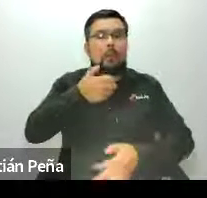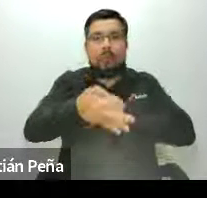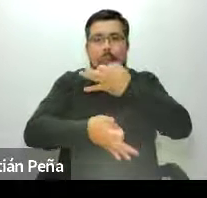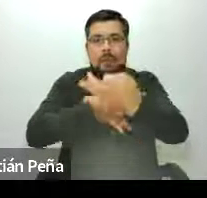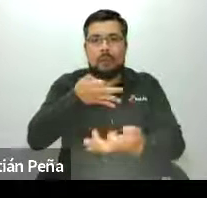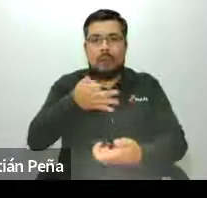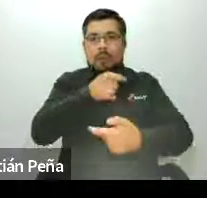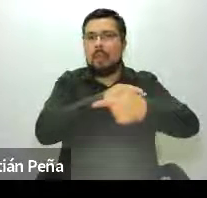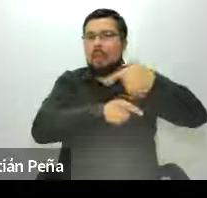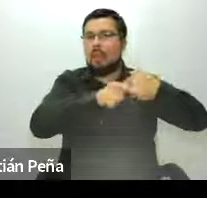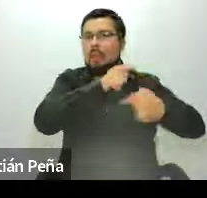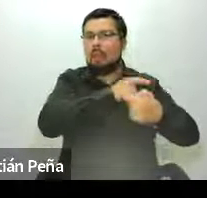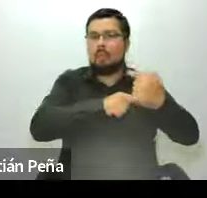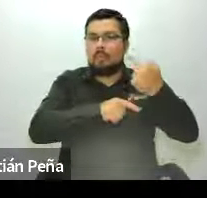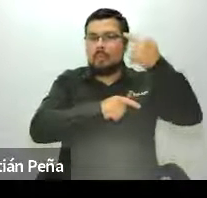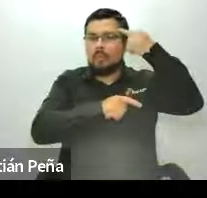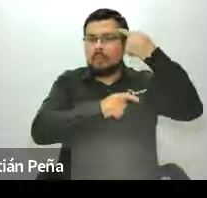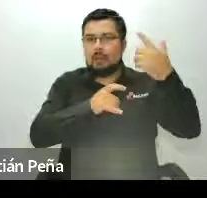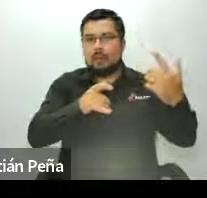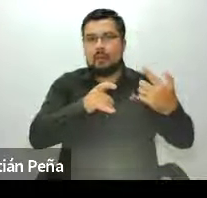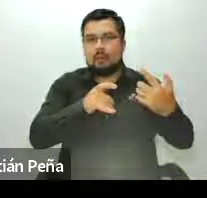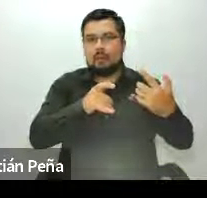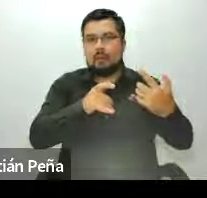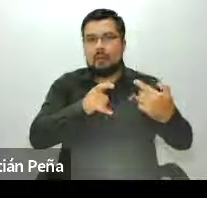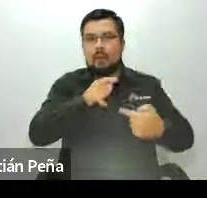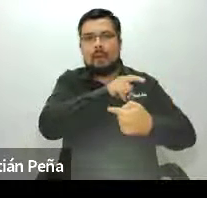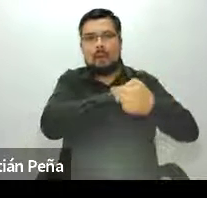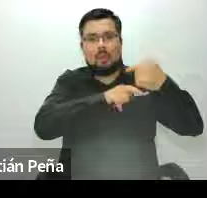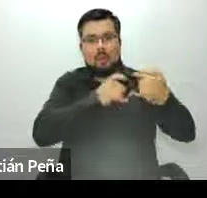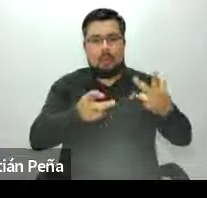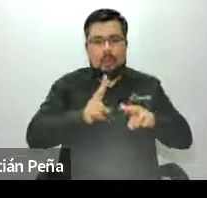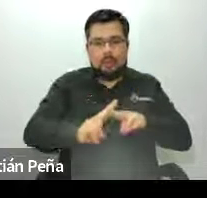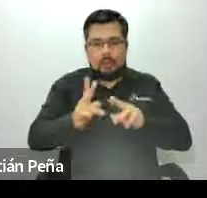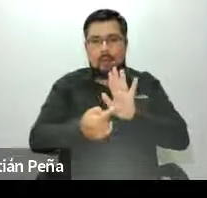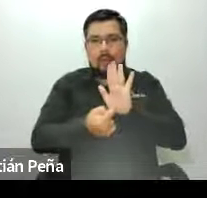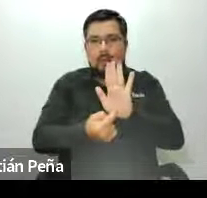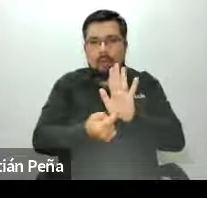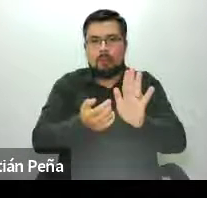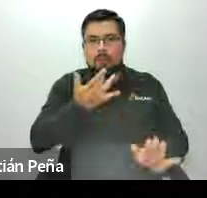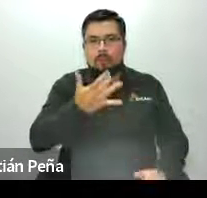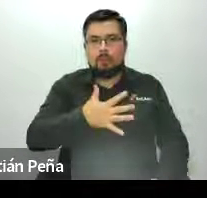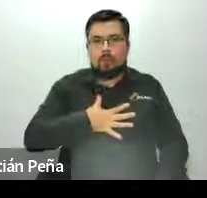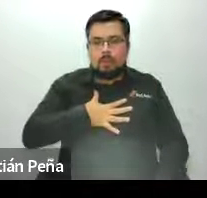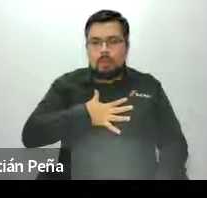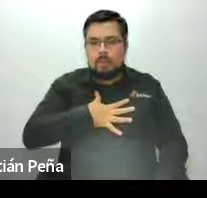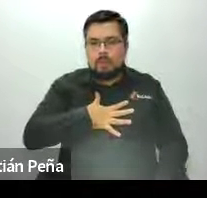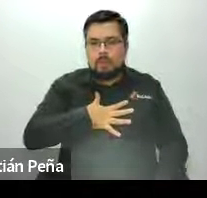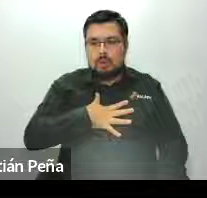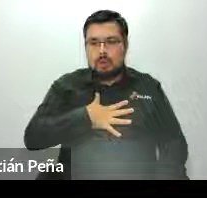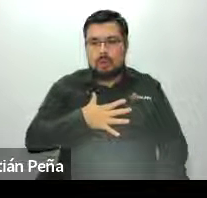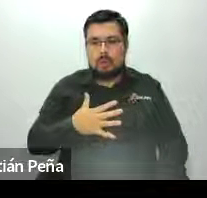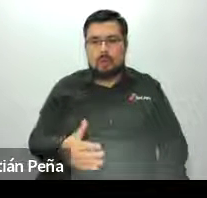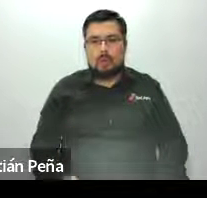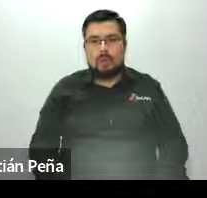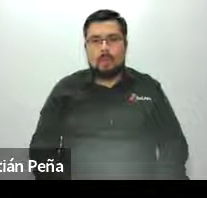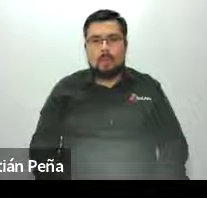historias, basarnos en las preguntas que estamos haciendo en esta presentación, porque siento que a veces uno de los,